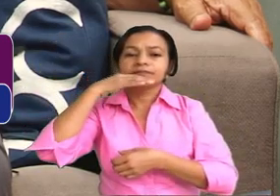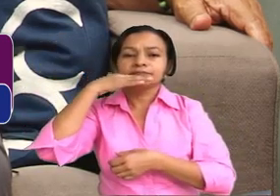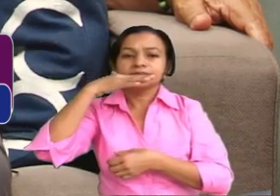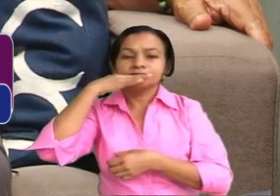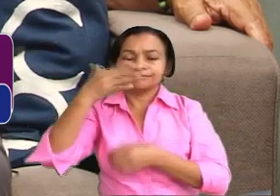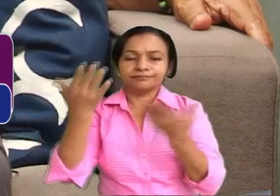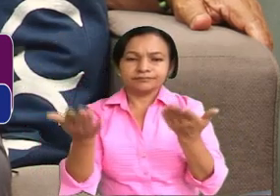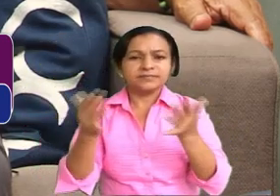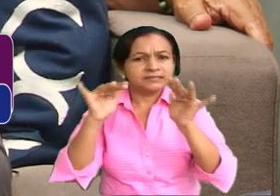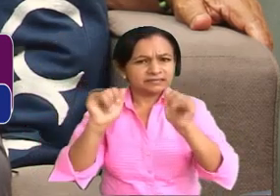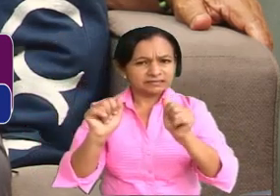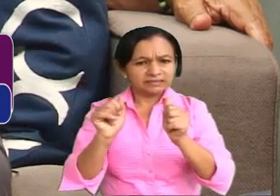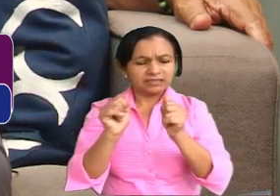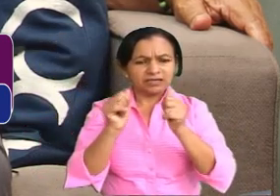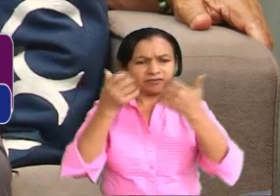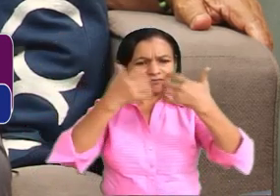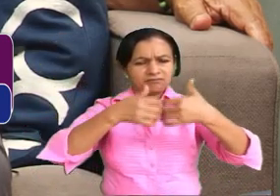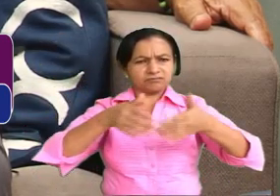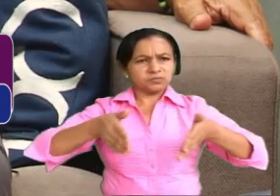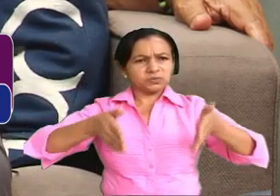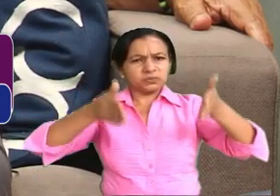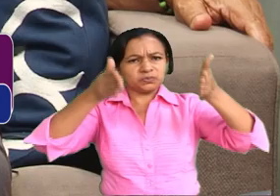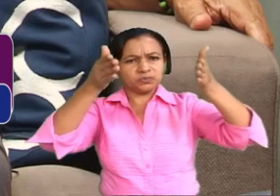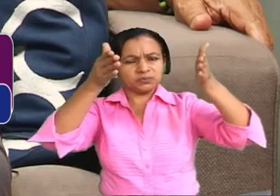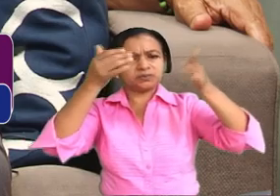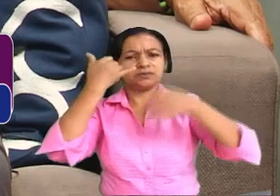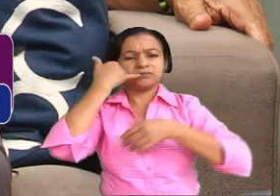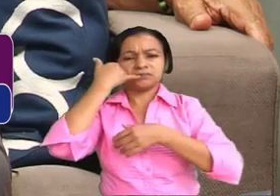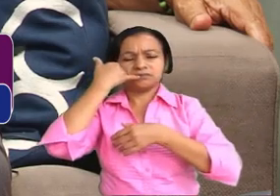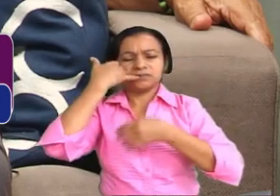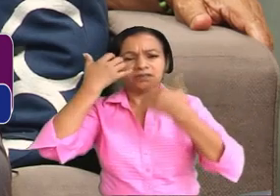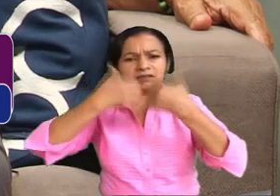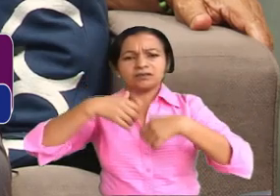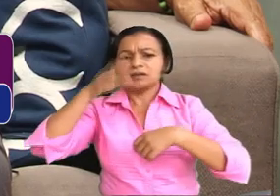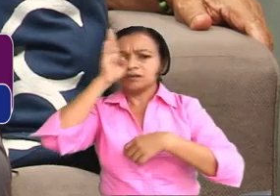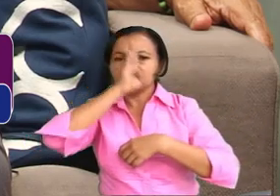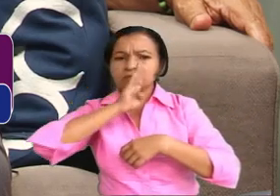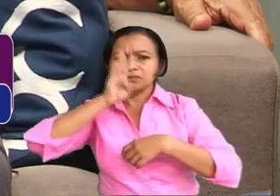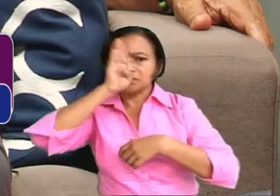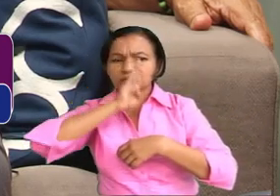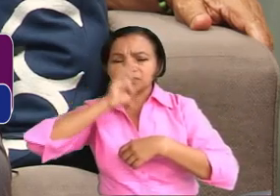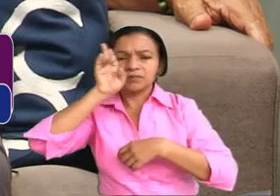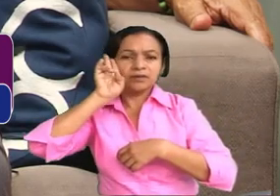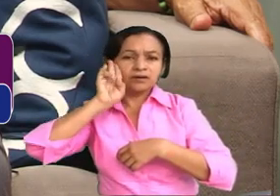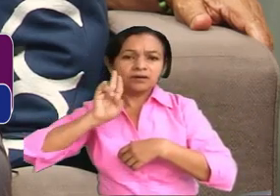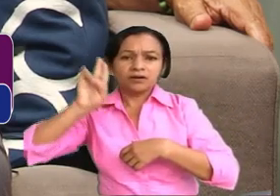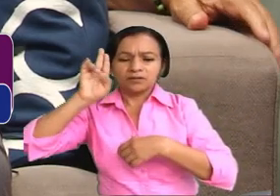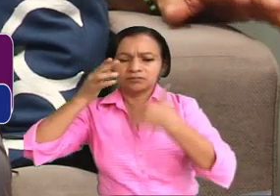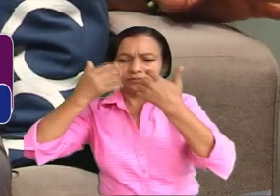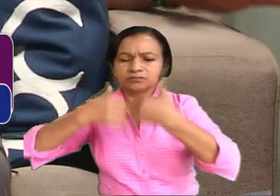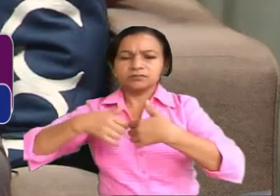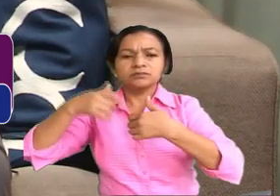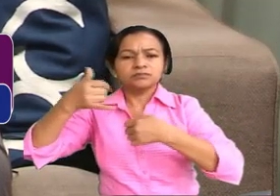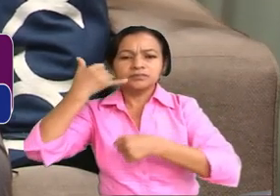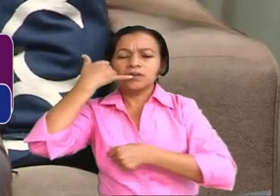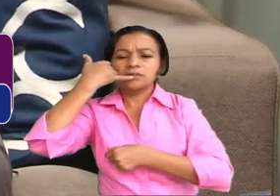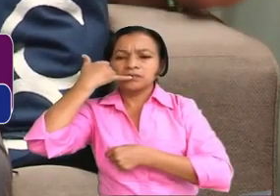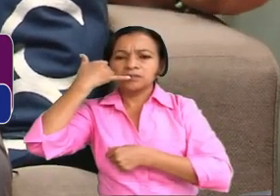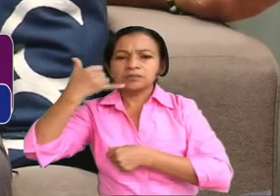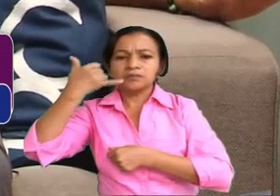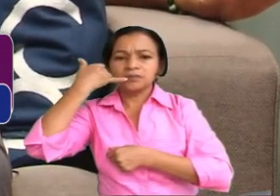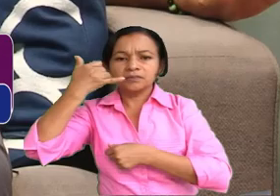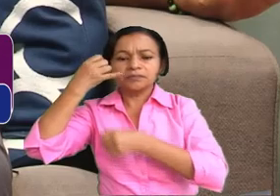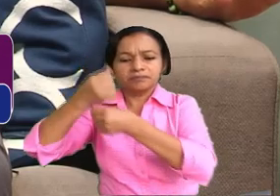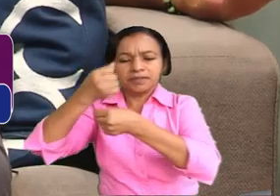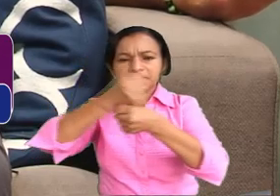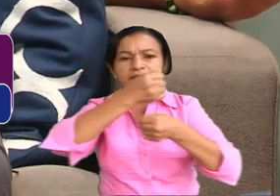ya hay un call center en la Bluefield Indian and Caribbean University para que ya desde ahí puedan